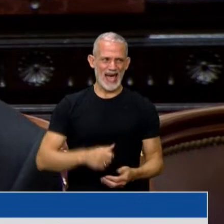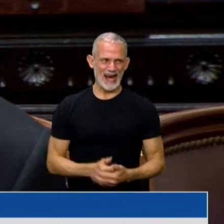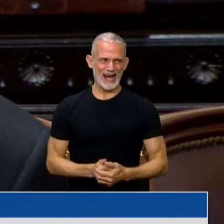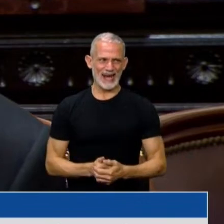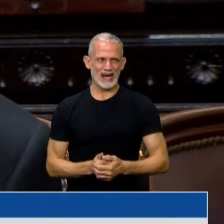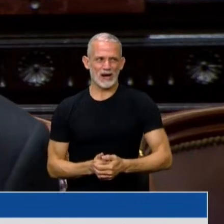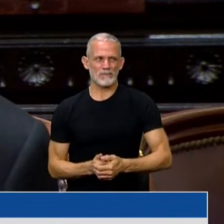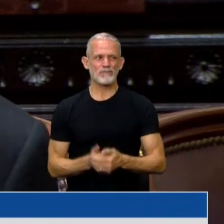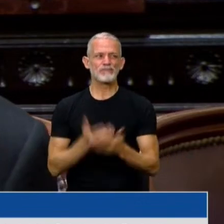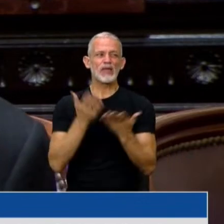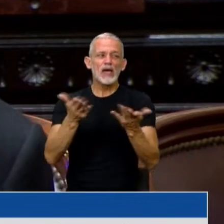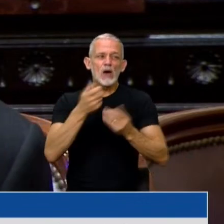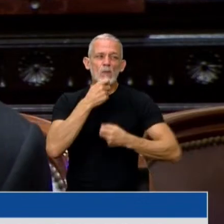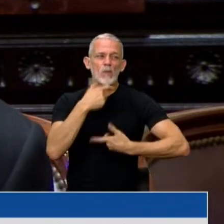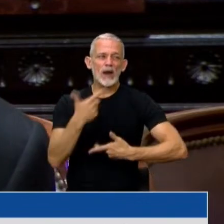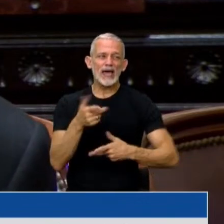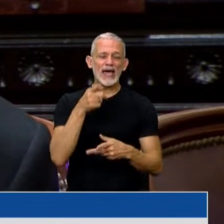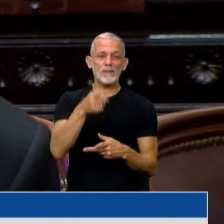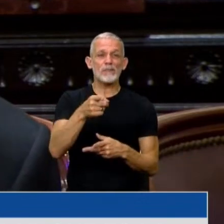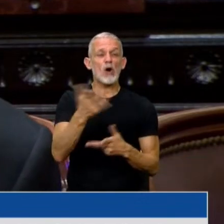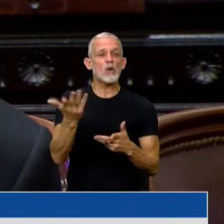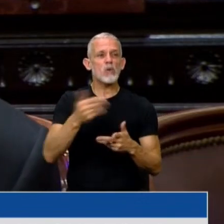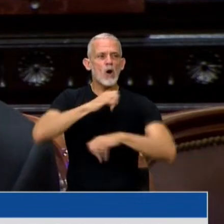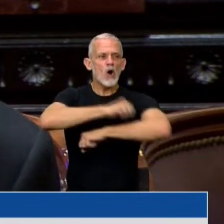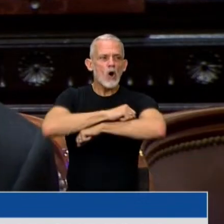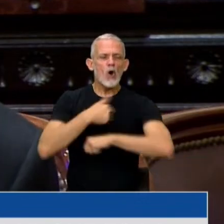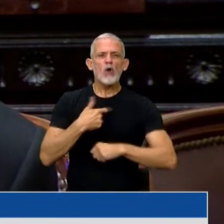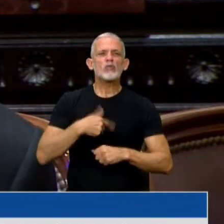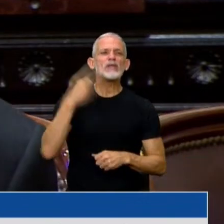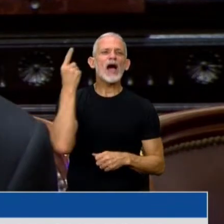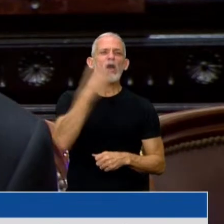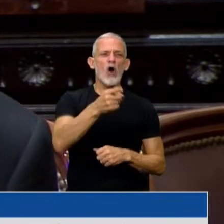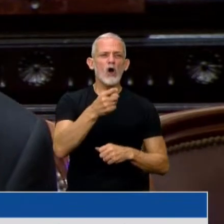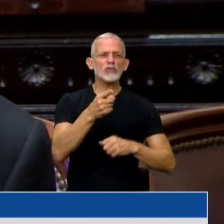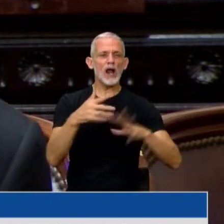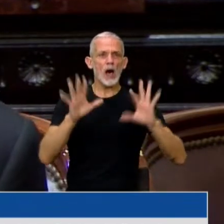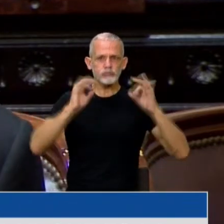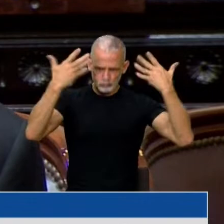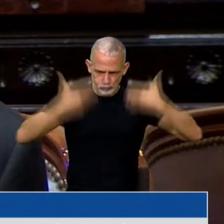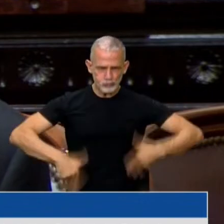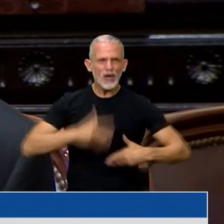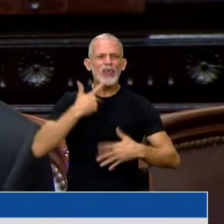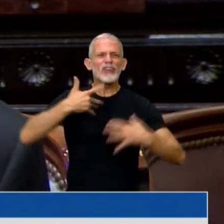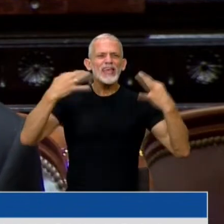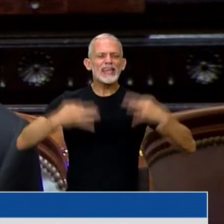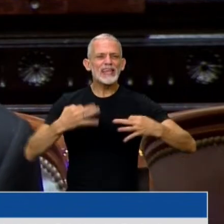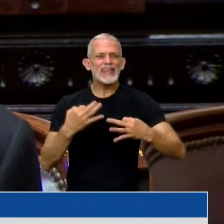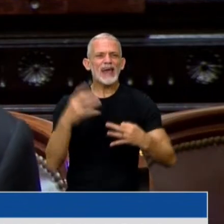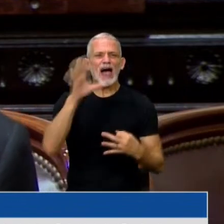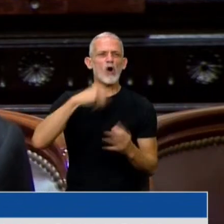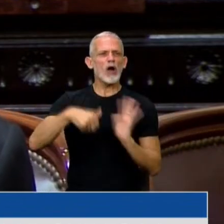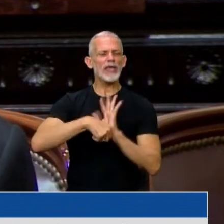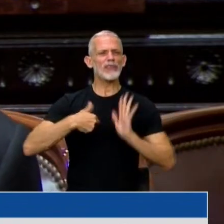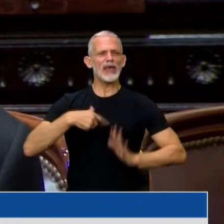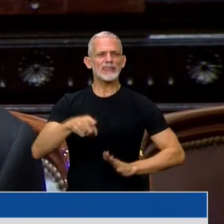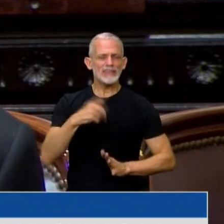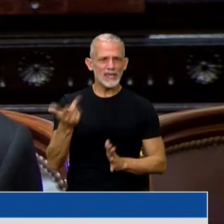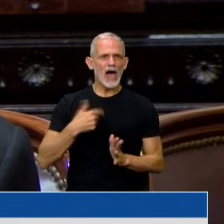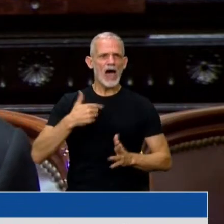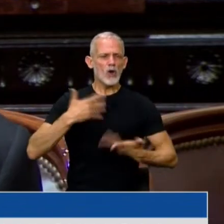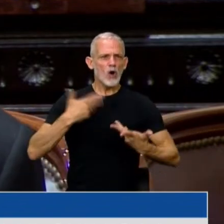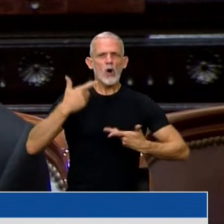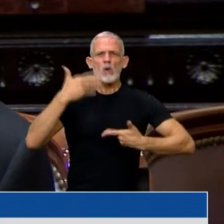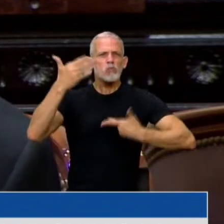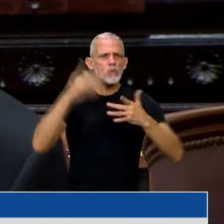En especial, las conductas que atenten contra su integridad, dignidad, identidad,